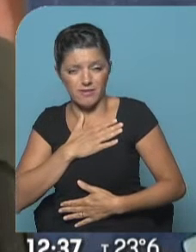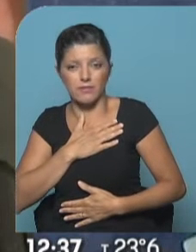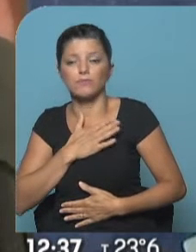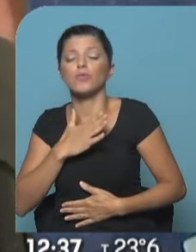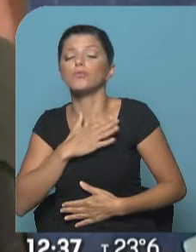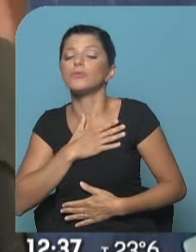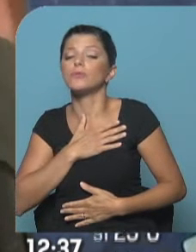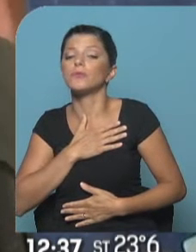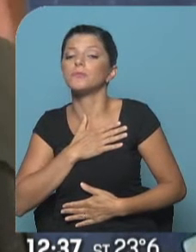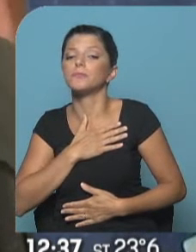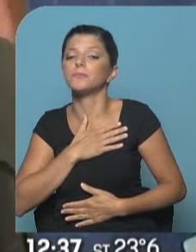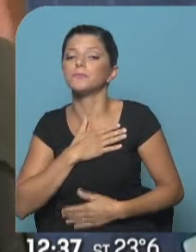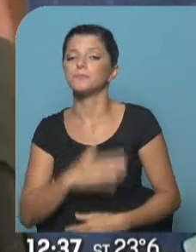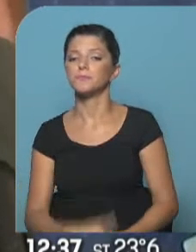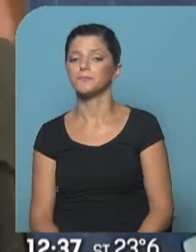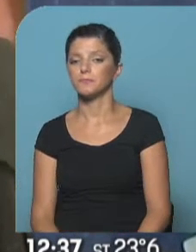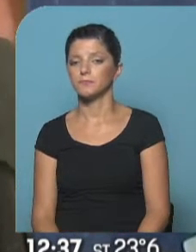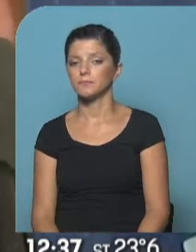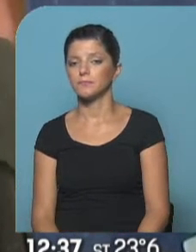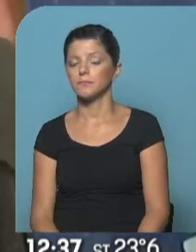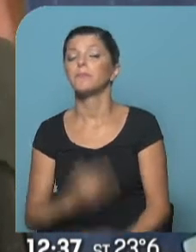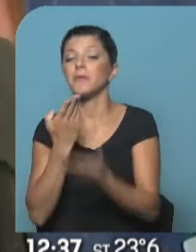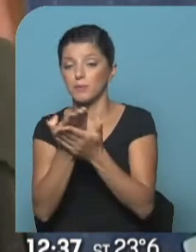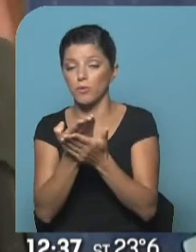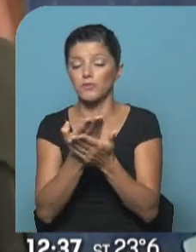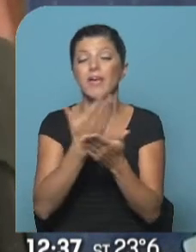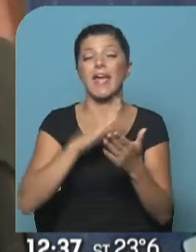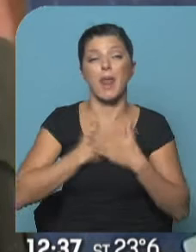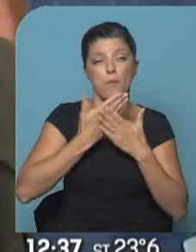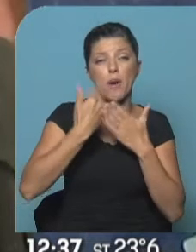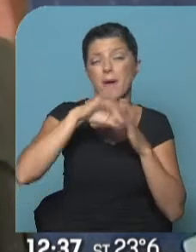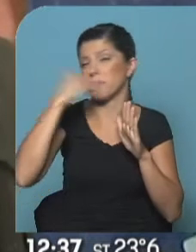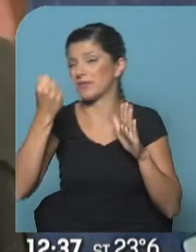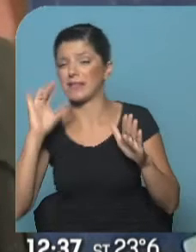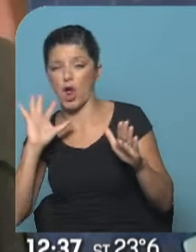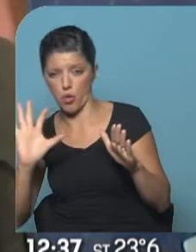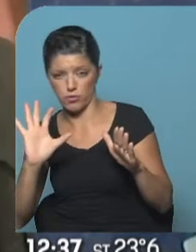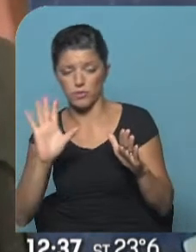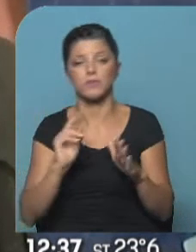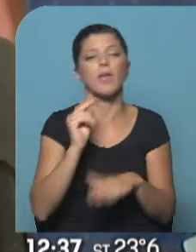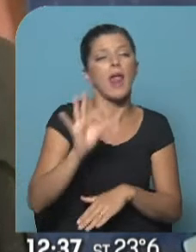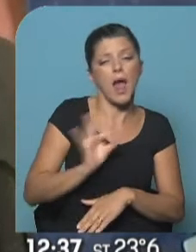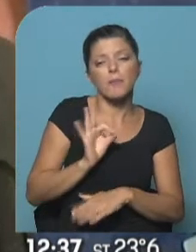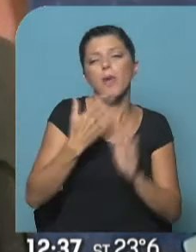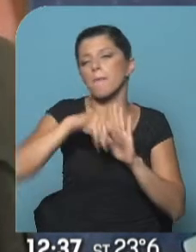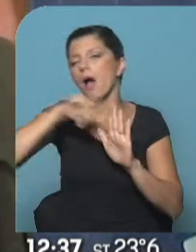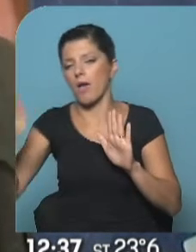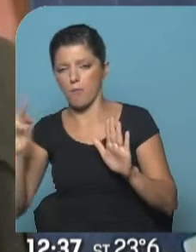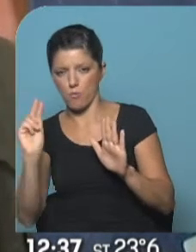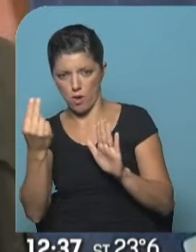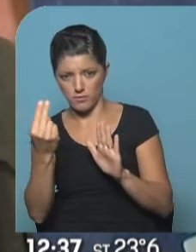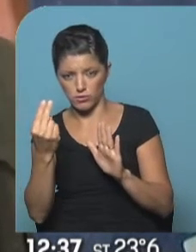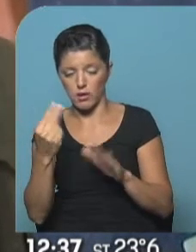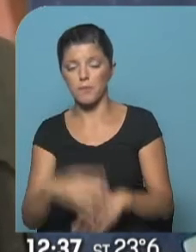ruego: que el amor venza al odio, que la vida se imponga sobre la muerte. Por